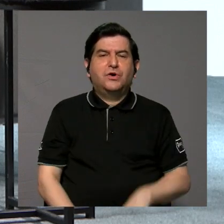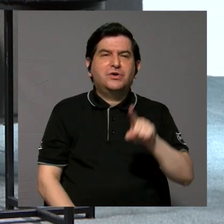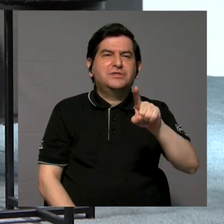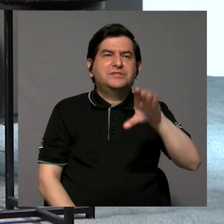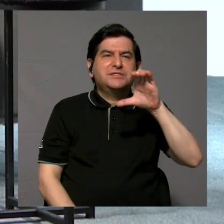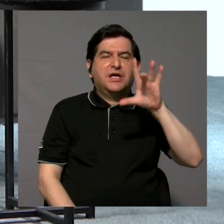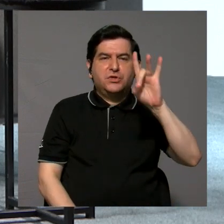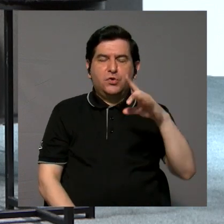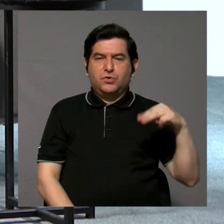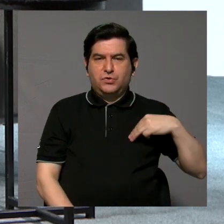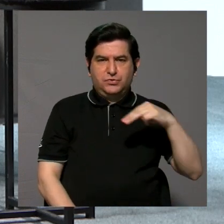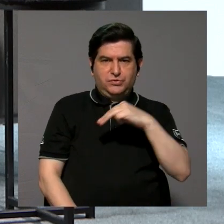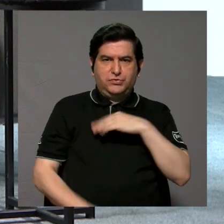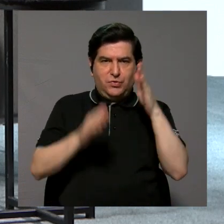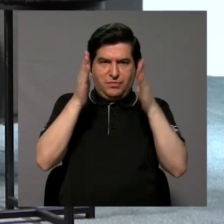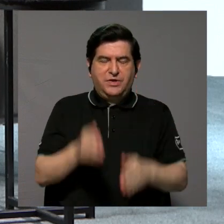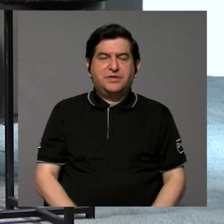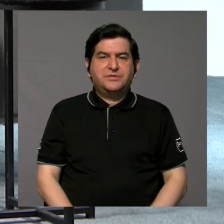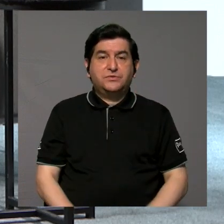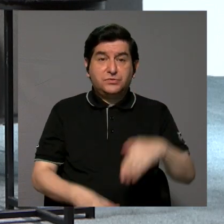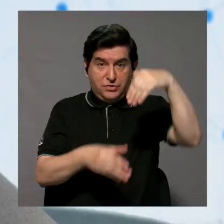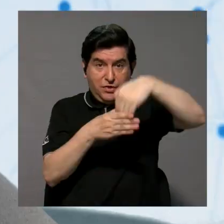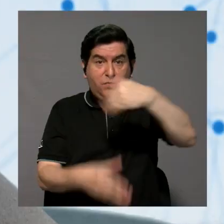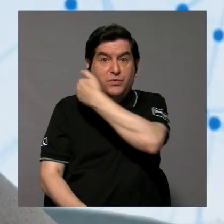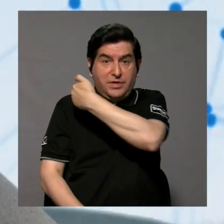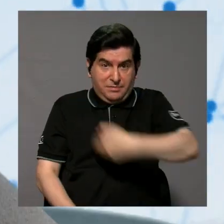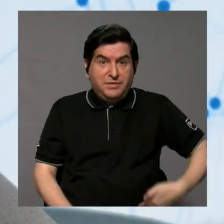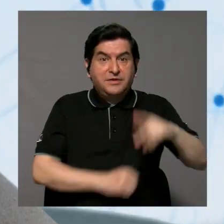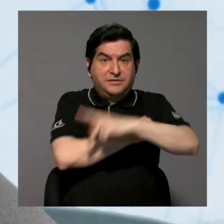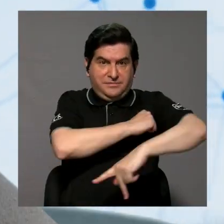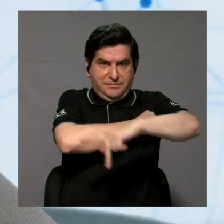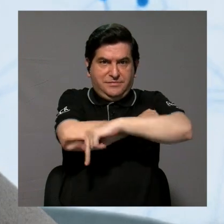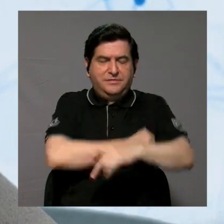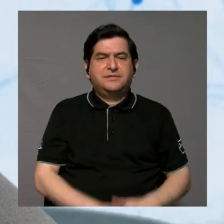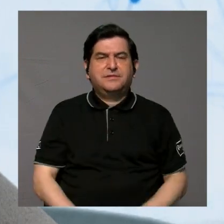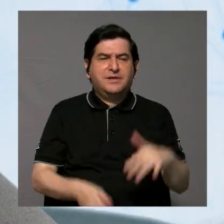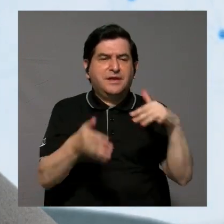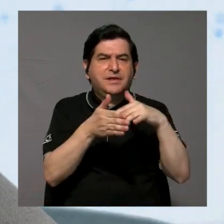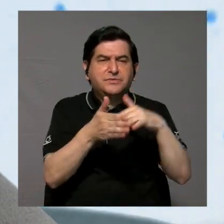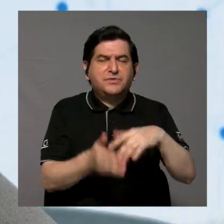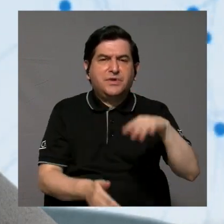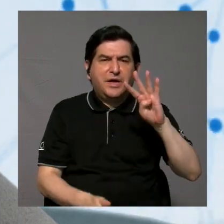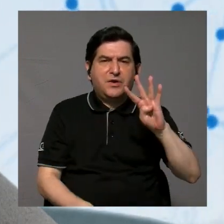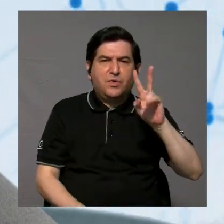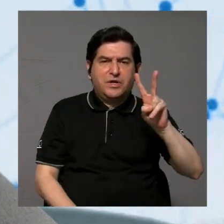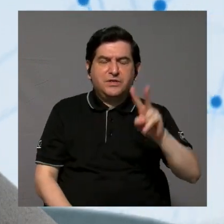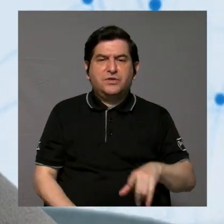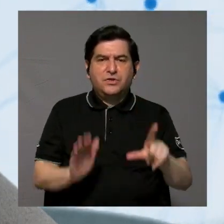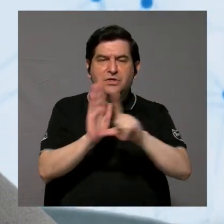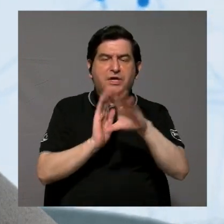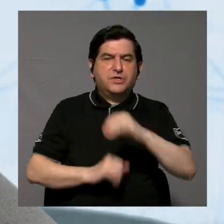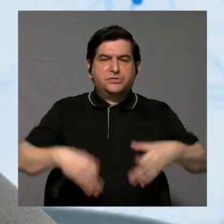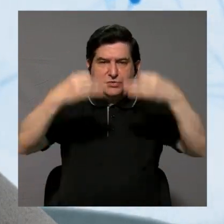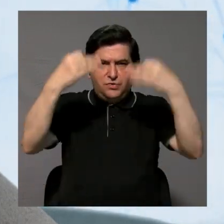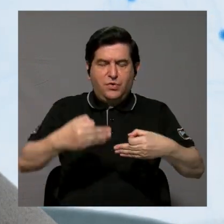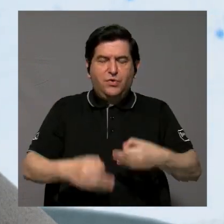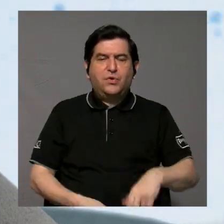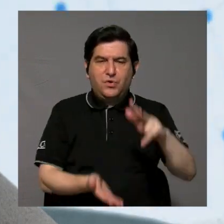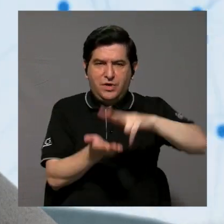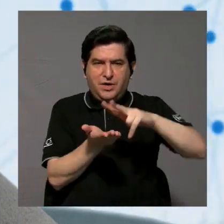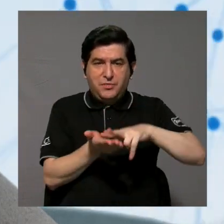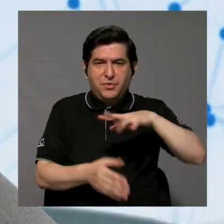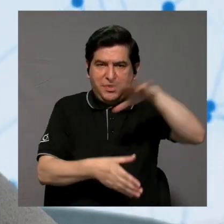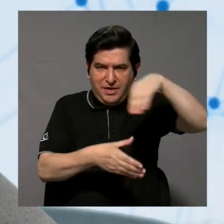108 ministros, incluyendo los presidentes de cada uno de los países. Estudiamos 42 leyes o decretos que se aprobaron en ese contexto